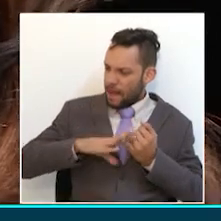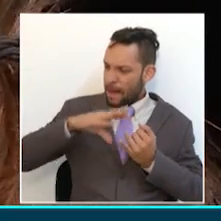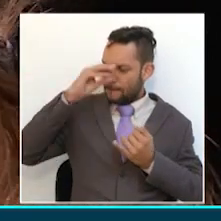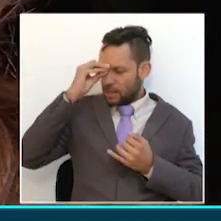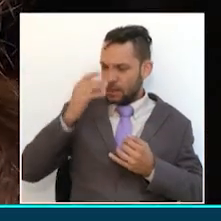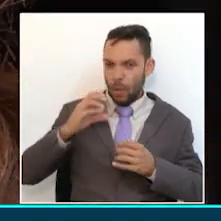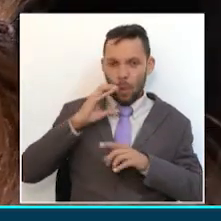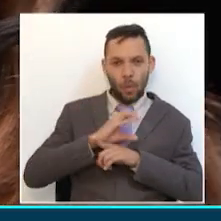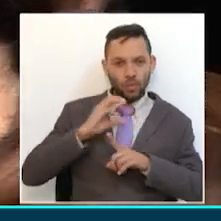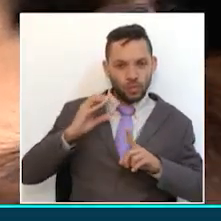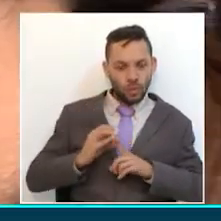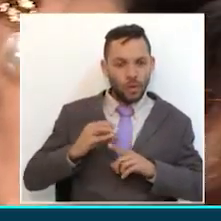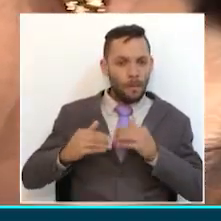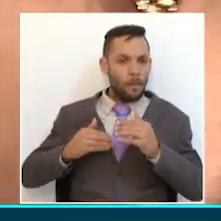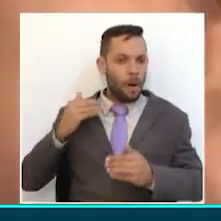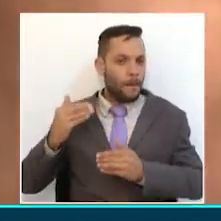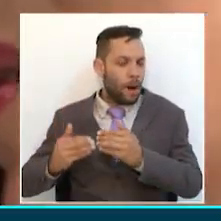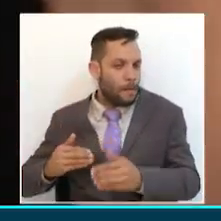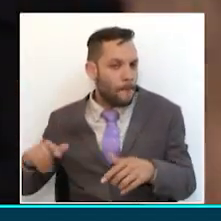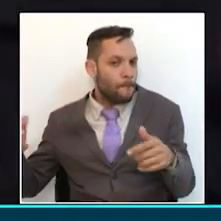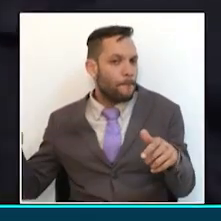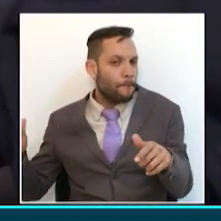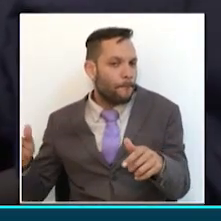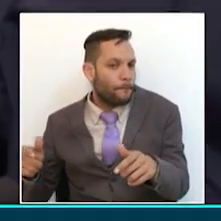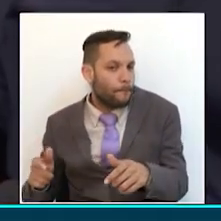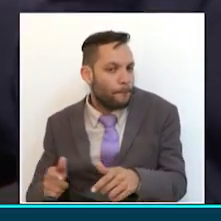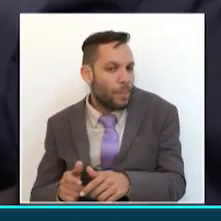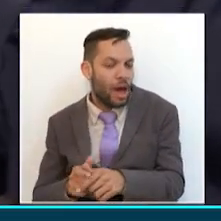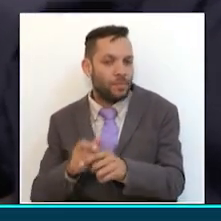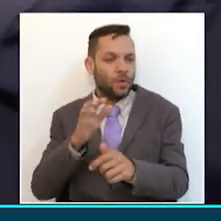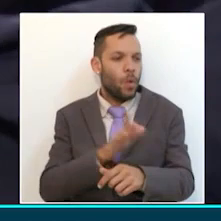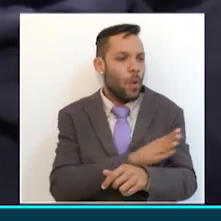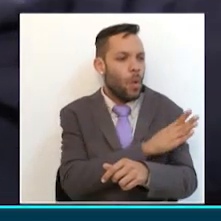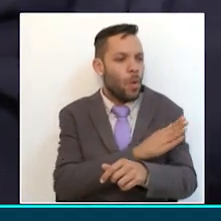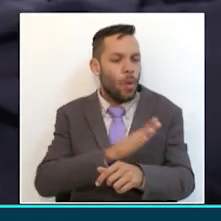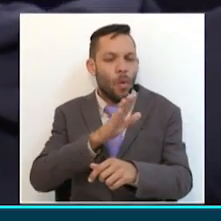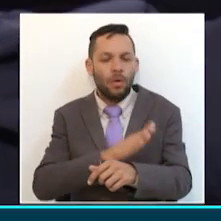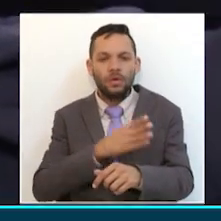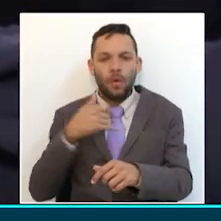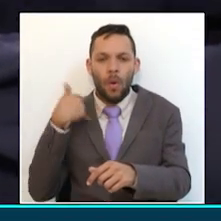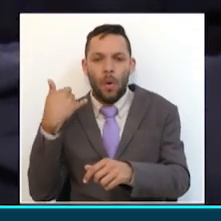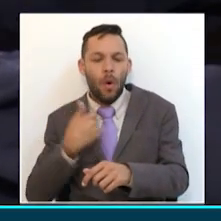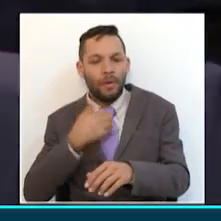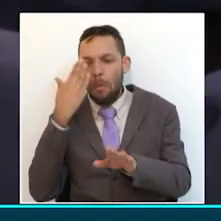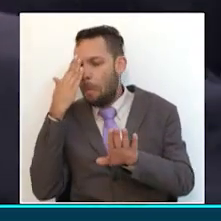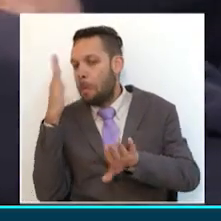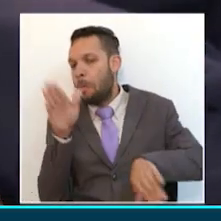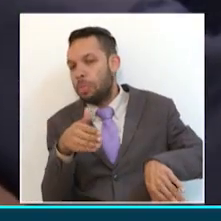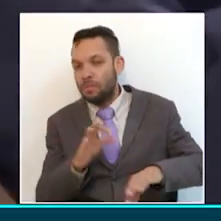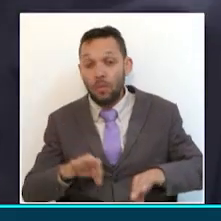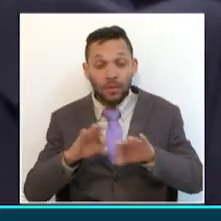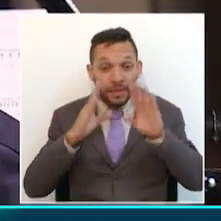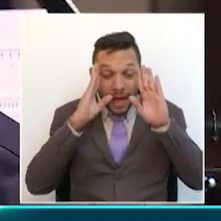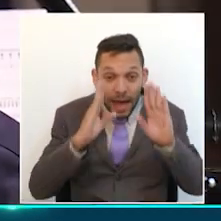cultura y que tal vez se ha perdido un poco que nosotros escuchemos un género tan lindo y tan importante como es el tango? Claro que sí, claro que sí.